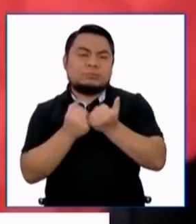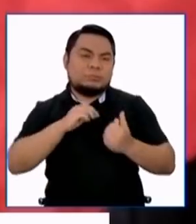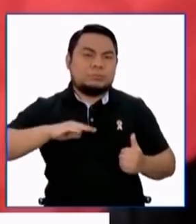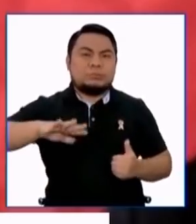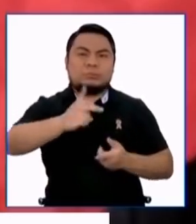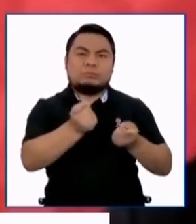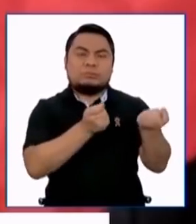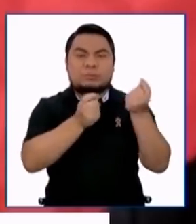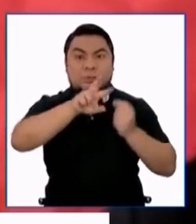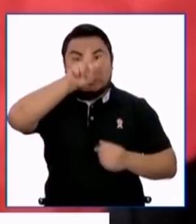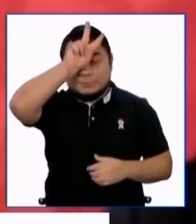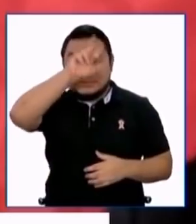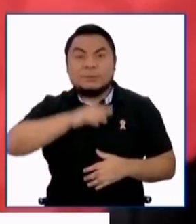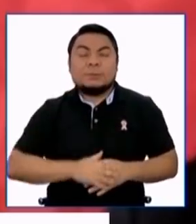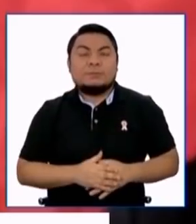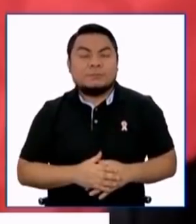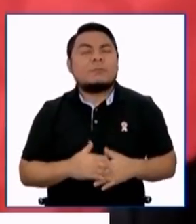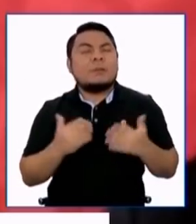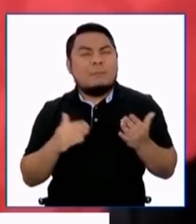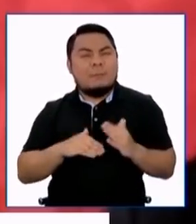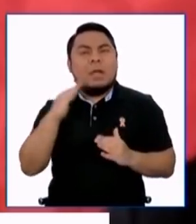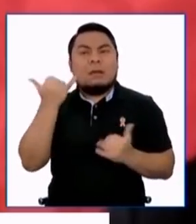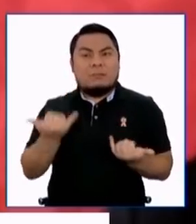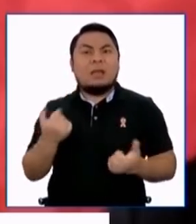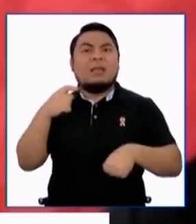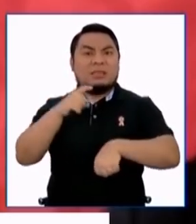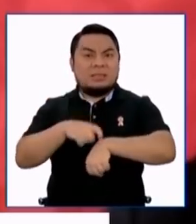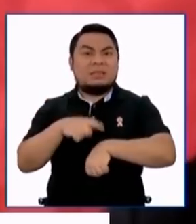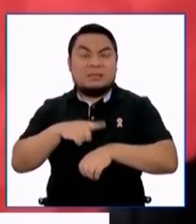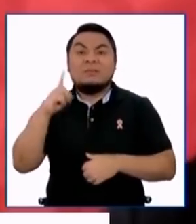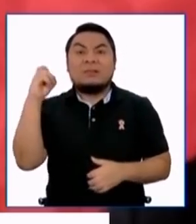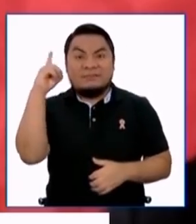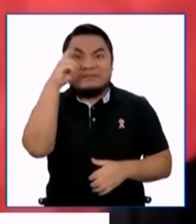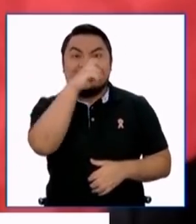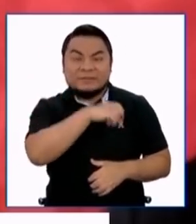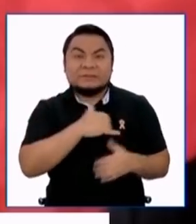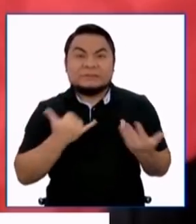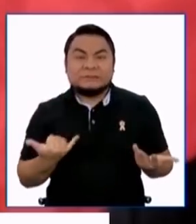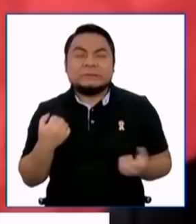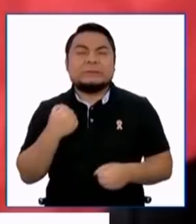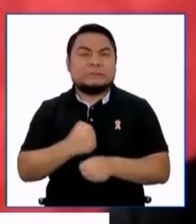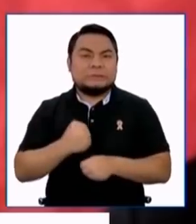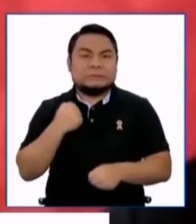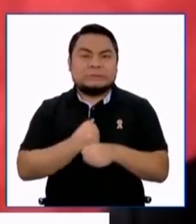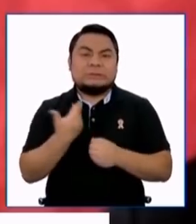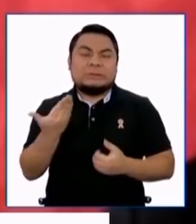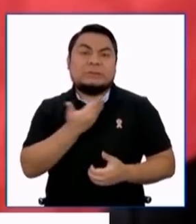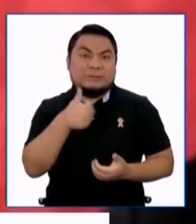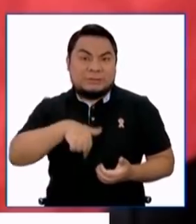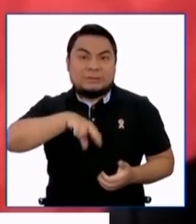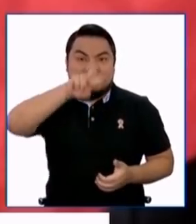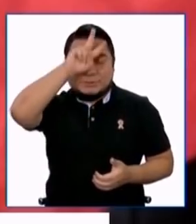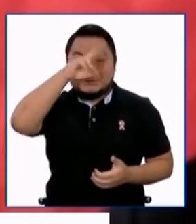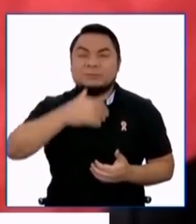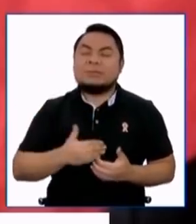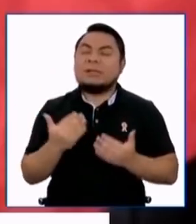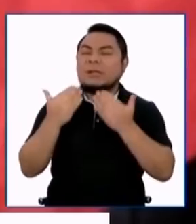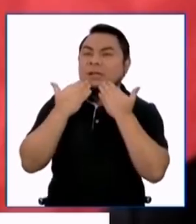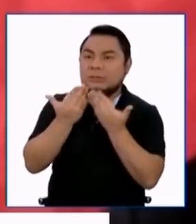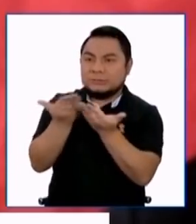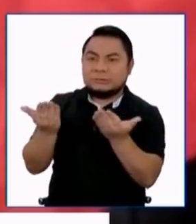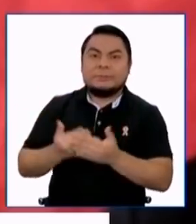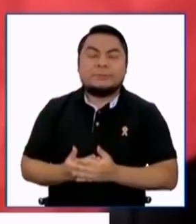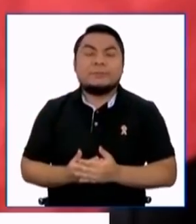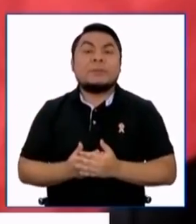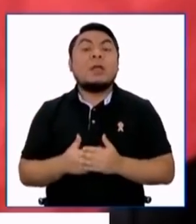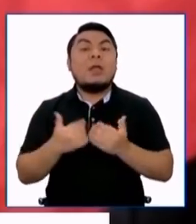país, más aún en estas circunstancias difíciles que afronta nuestra patria. Y quiero dar